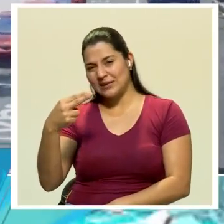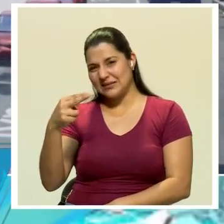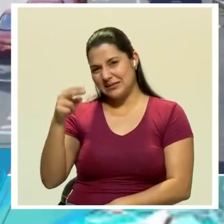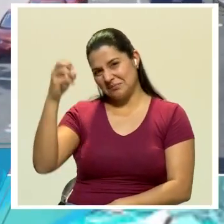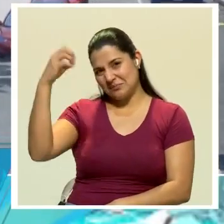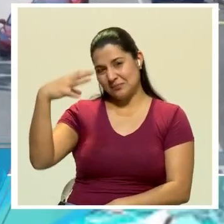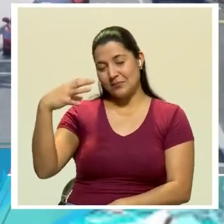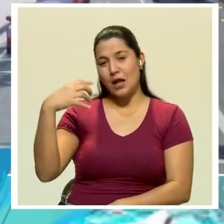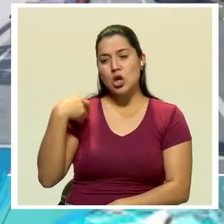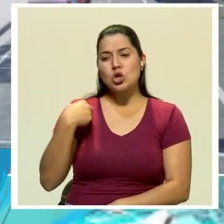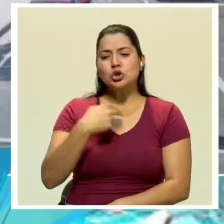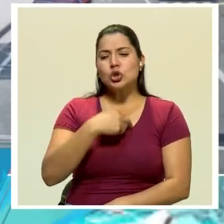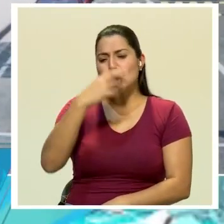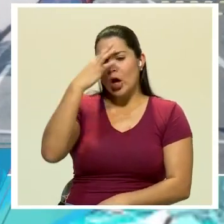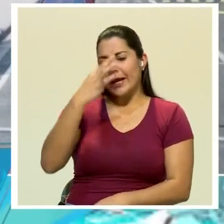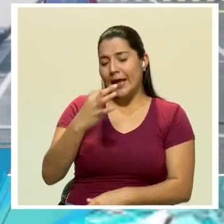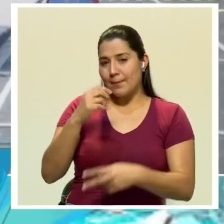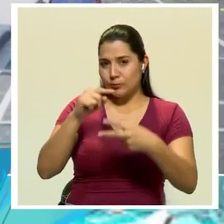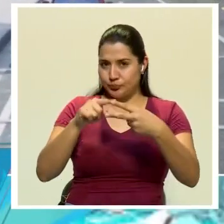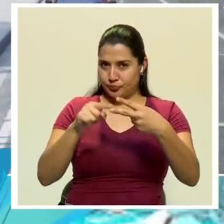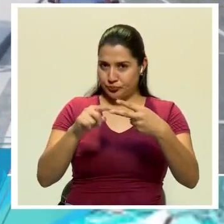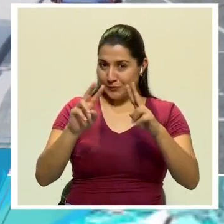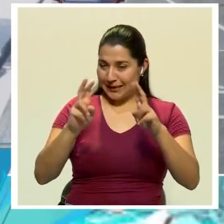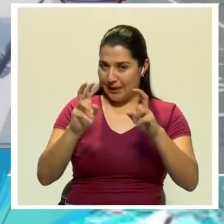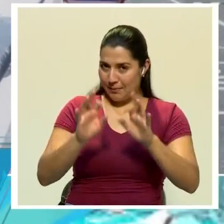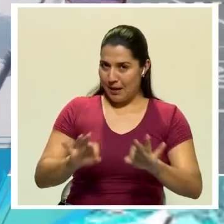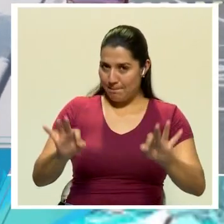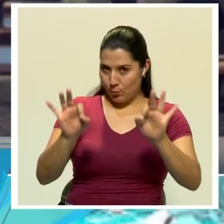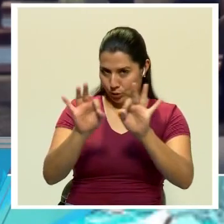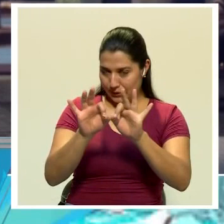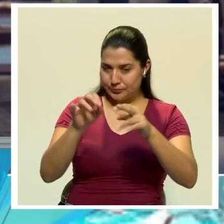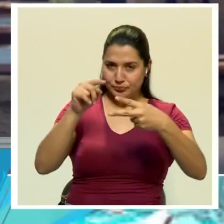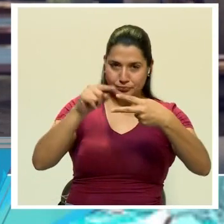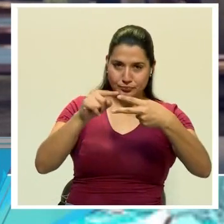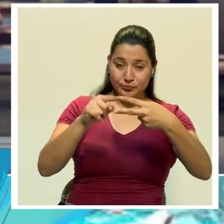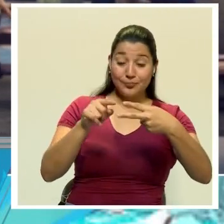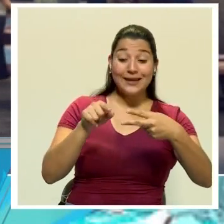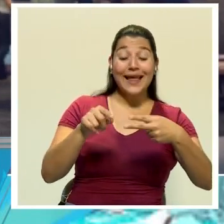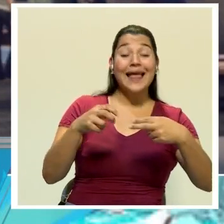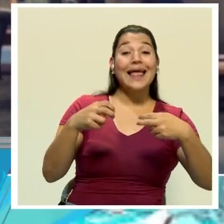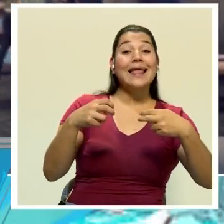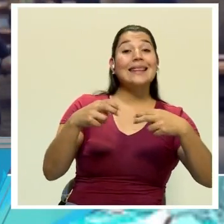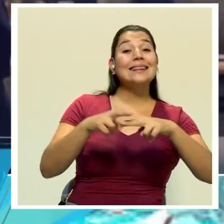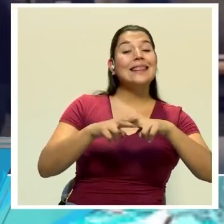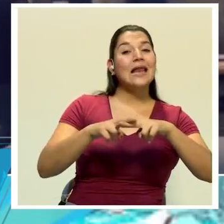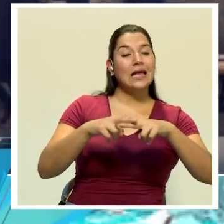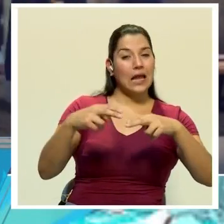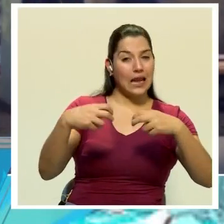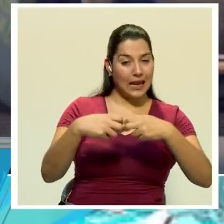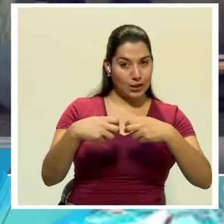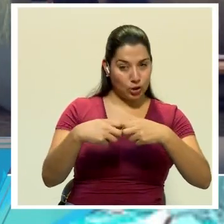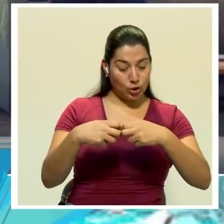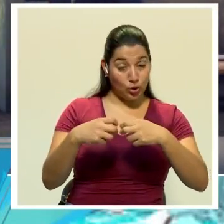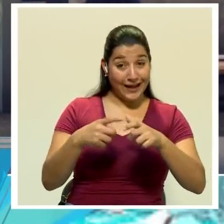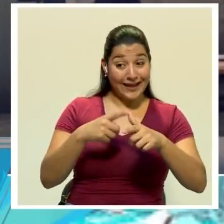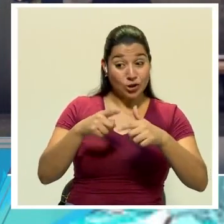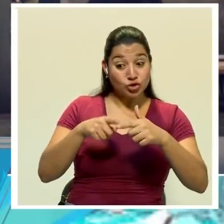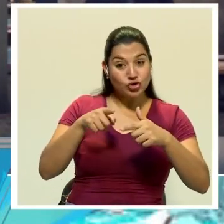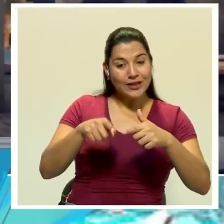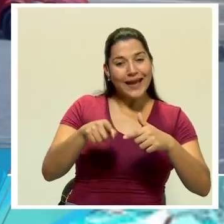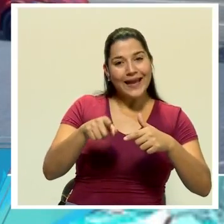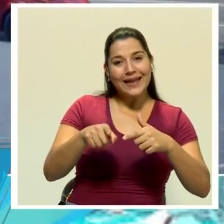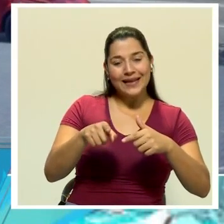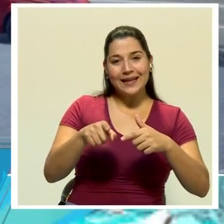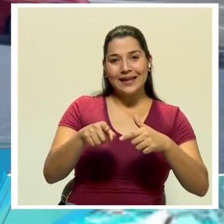creemos que es dos temas importantes que usted acaba de tocar. El primero es un tren eléctrico, entonces, al ser la matriz eléctrica de